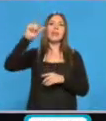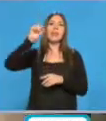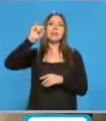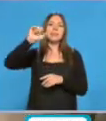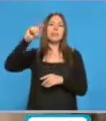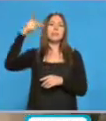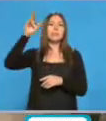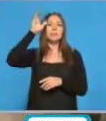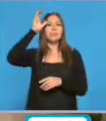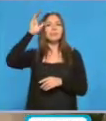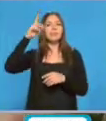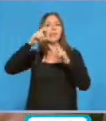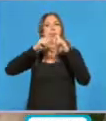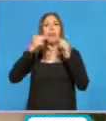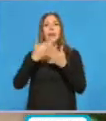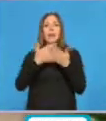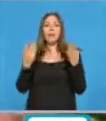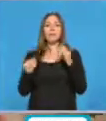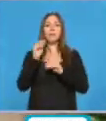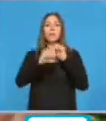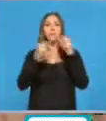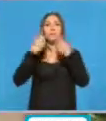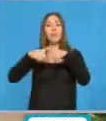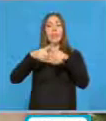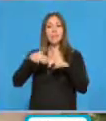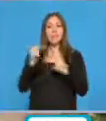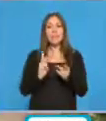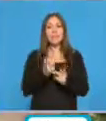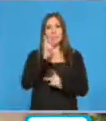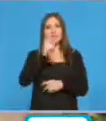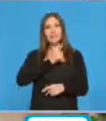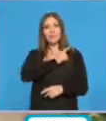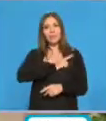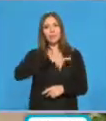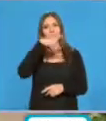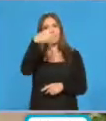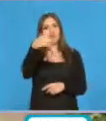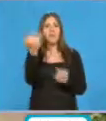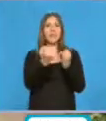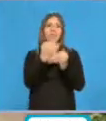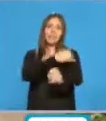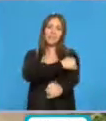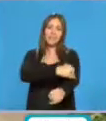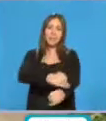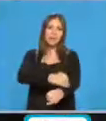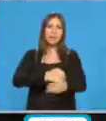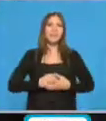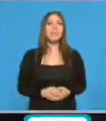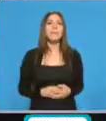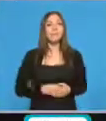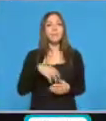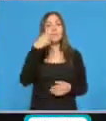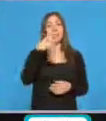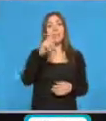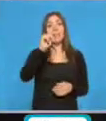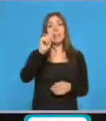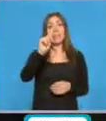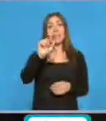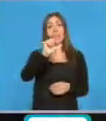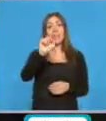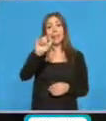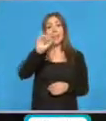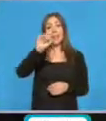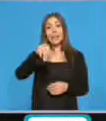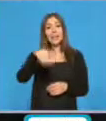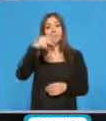pollo y con muchas verduras, señora, que sé que le van a encantar a usted y a su familia. O sea, no es un tallarín, digamos, italiano, es un No.